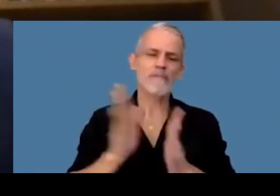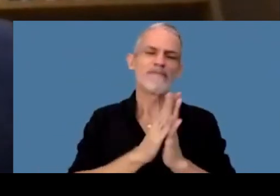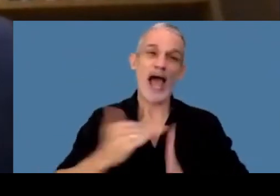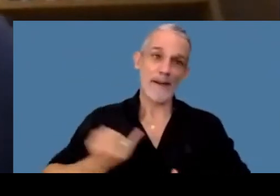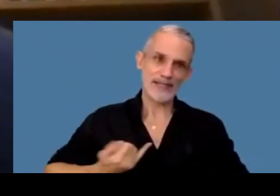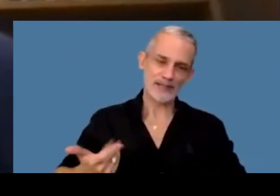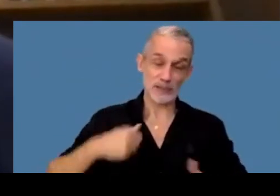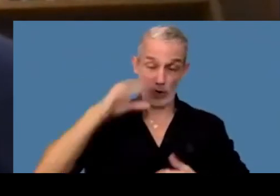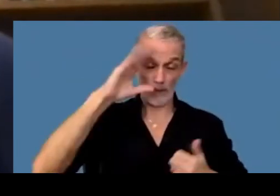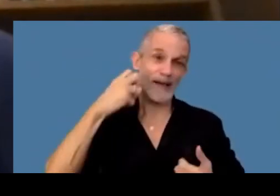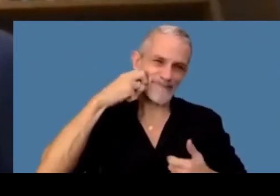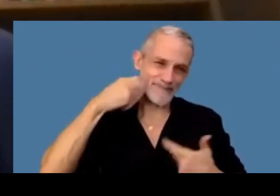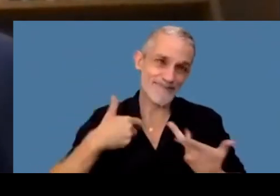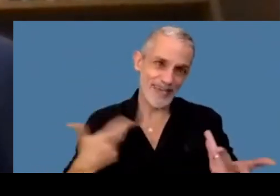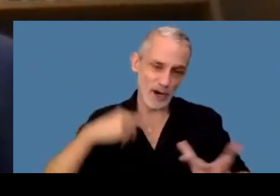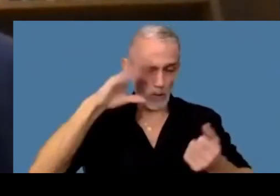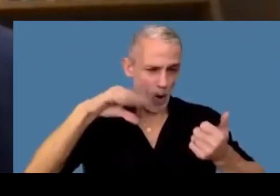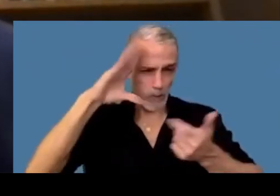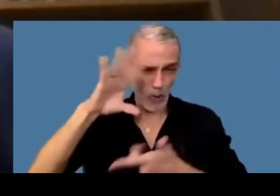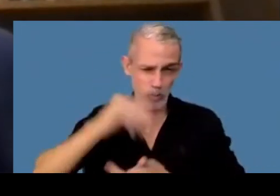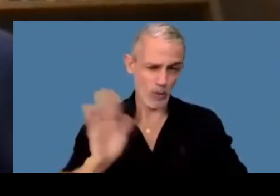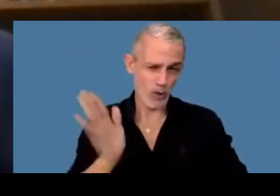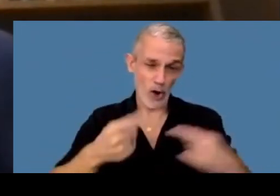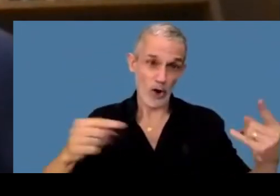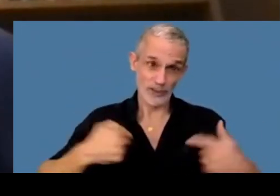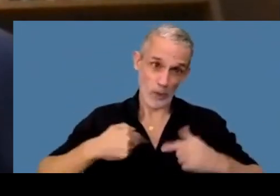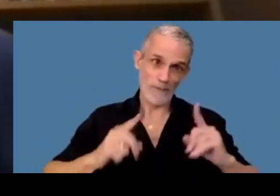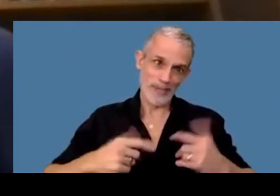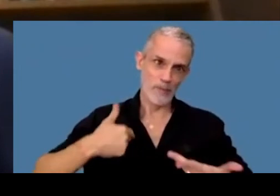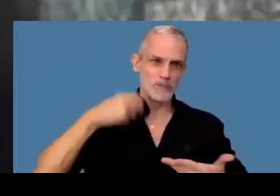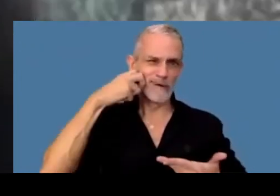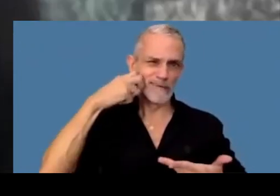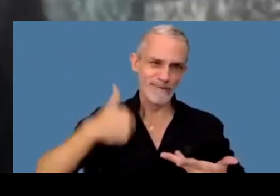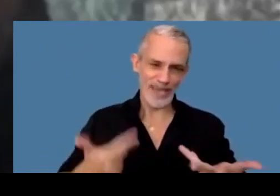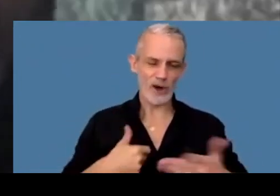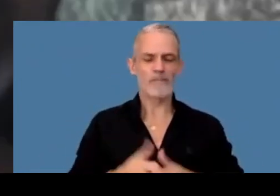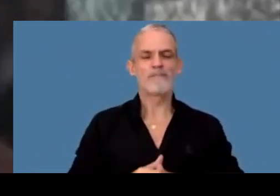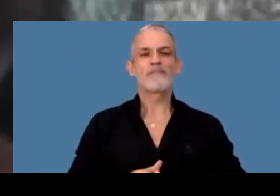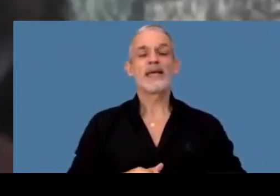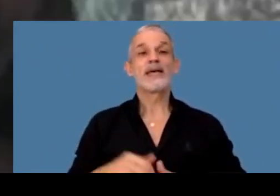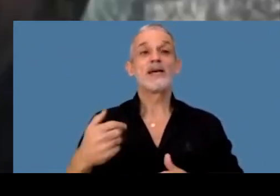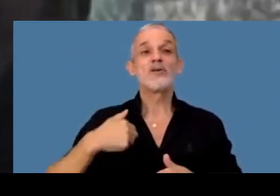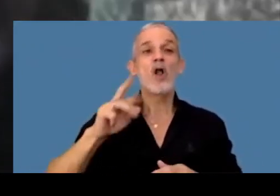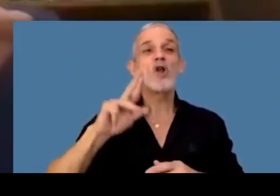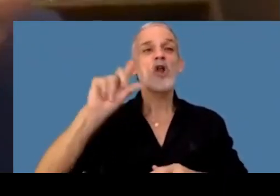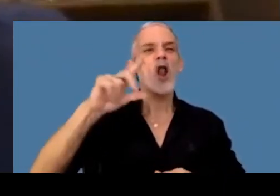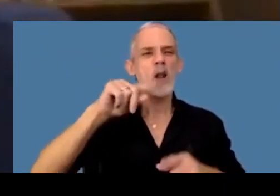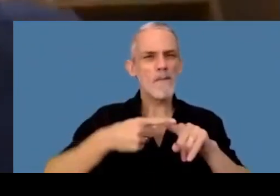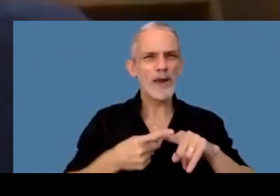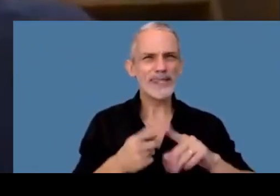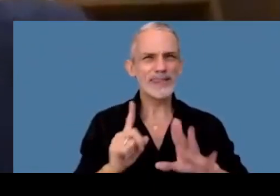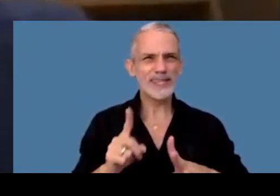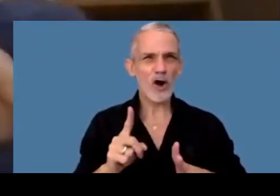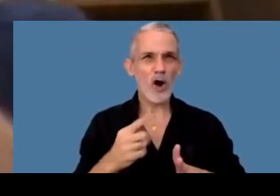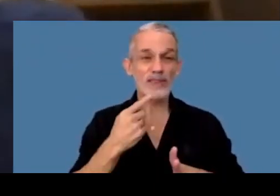volviendo viejo y se va olvidando de las cosas, ¿no? O sea, yo. Mario. Pero el rol político, una cosita, decía, el